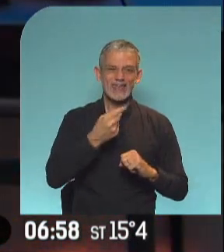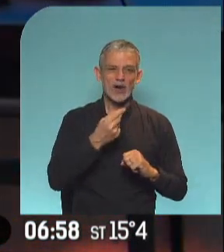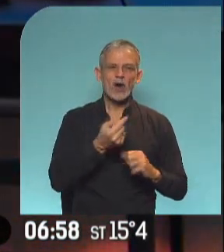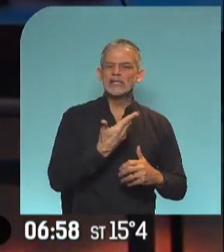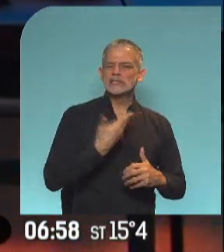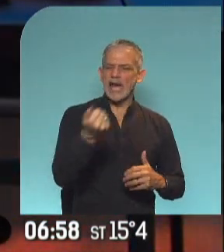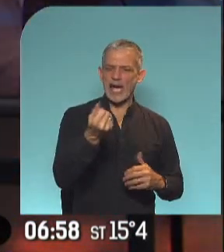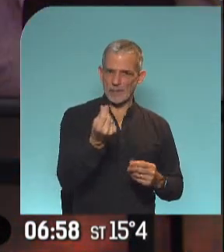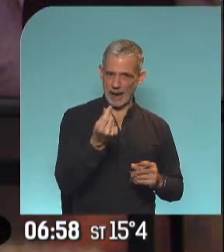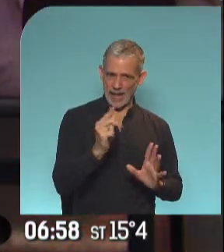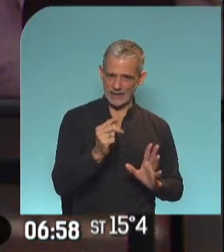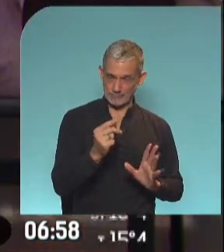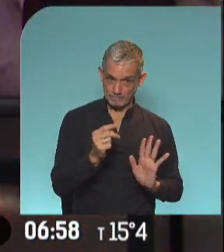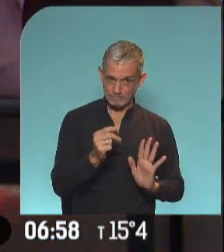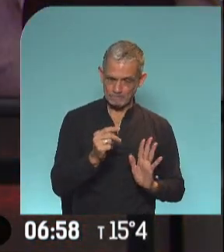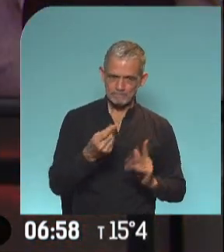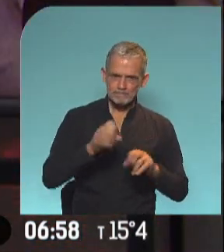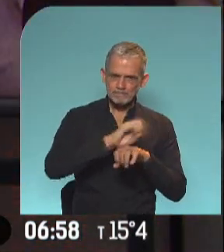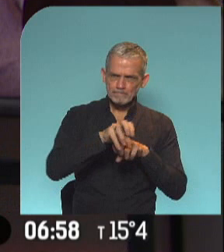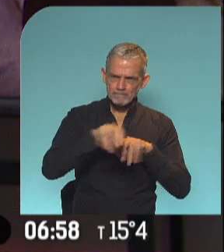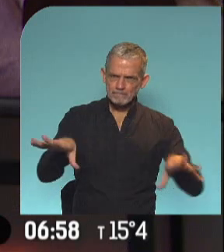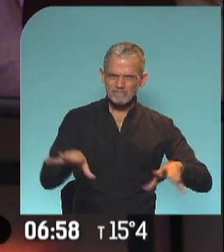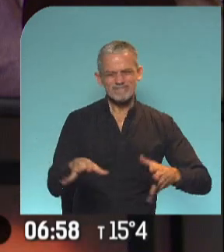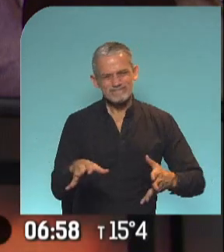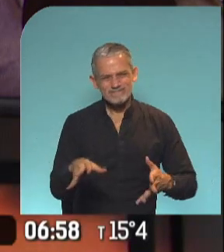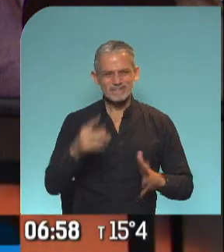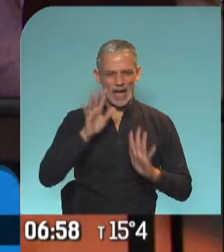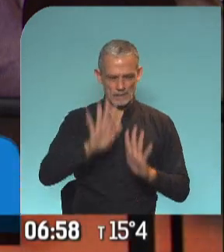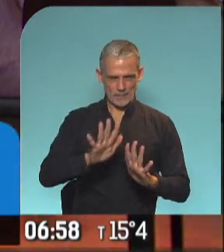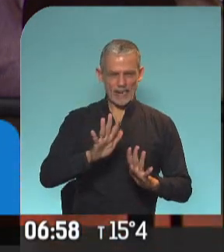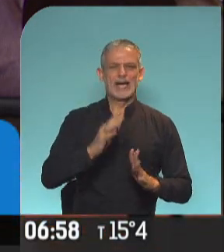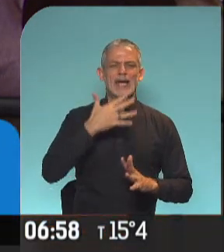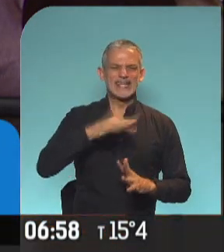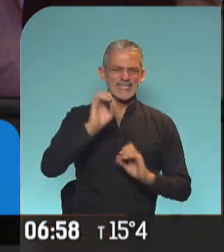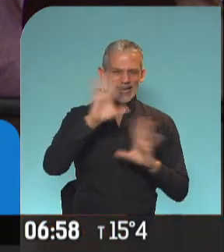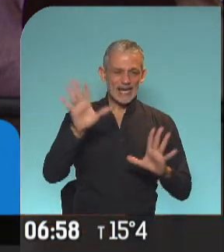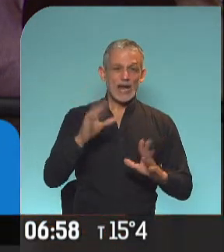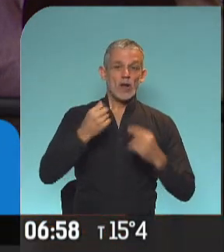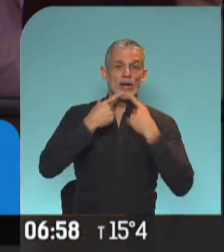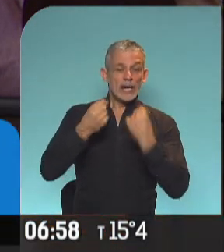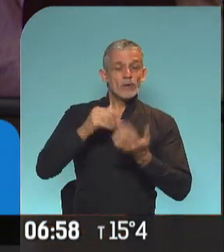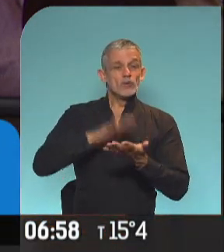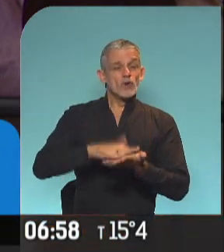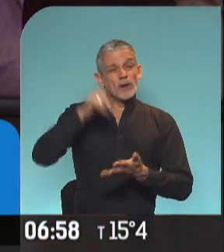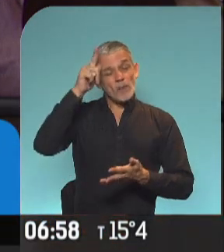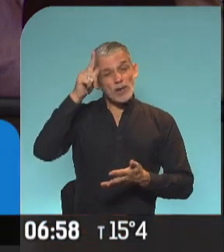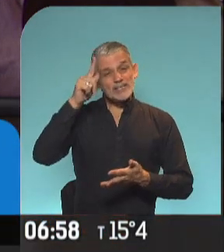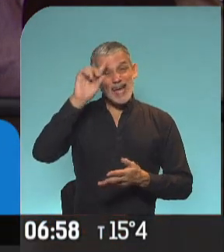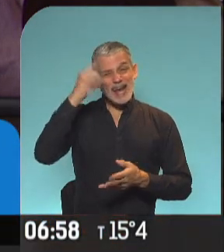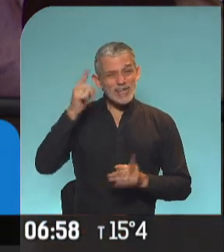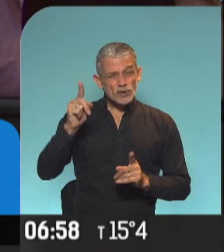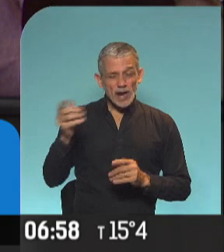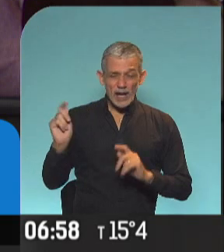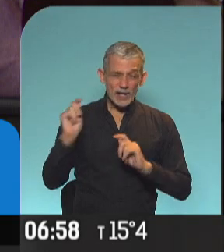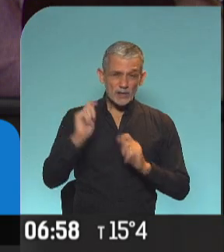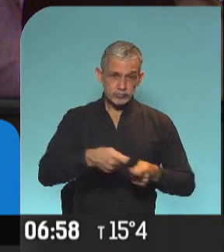quitaban esos fondos en el marco de plena pandemia. Es necesario entender esto. El reclamo del traspaso de la Policía Federal a la capital federal